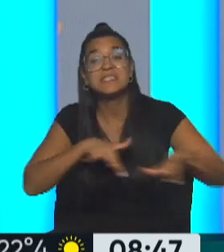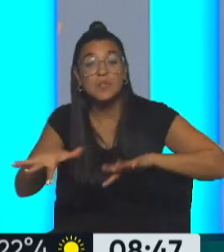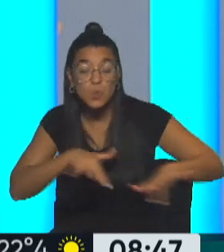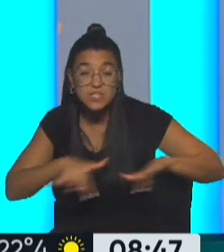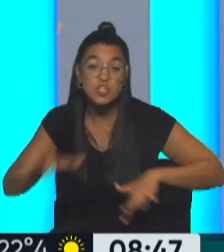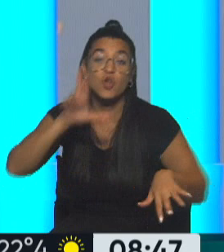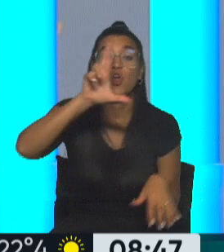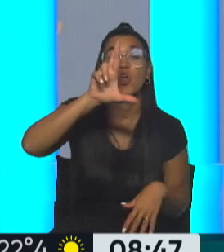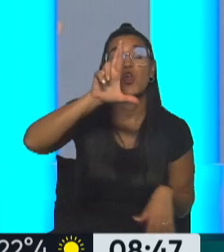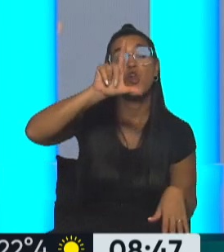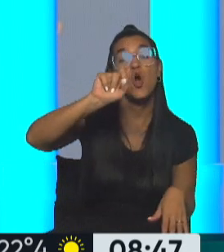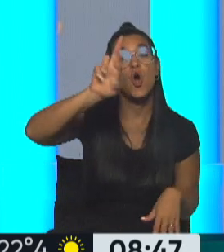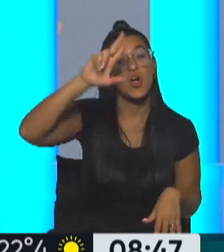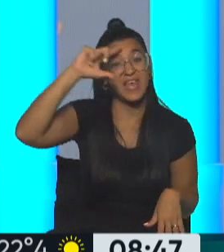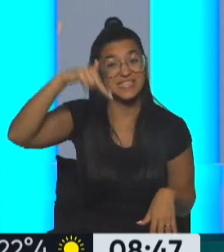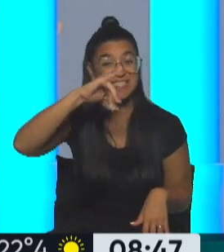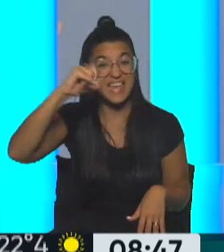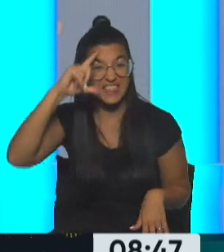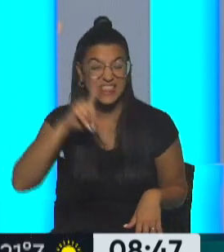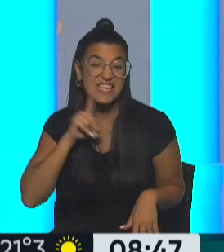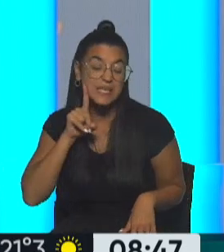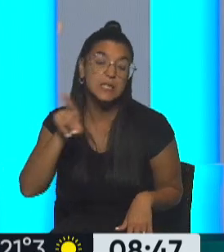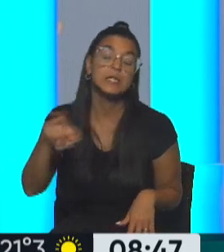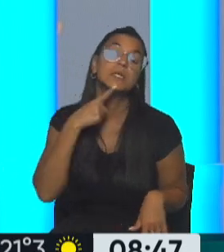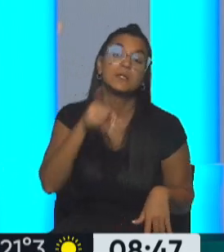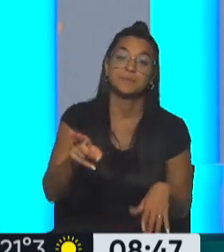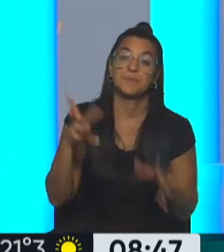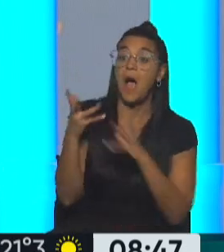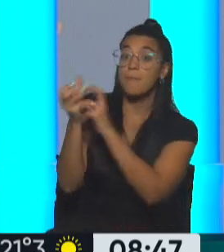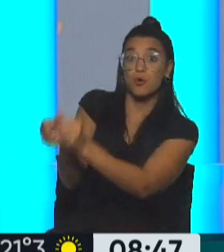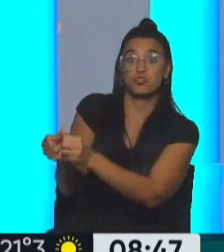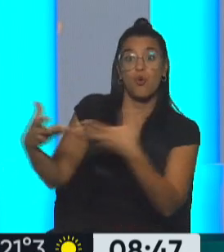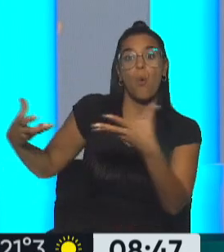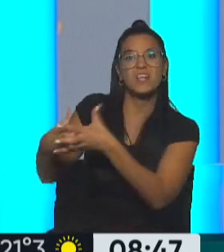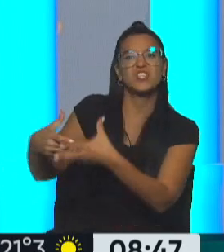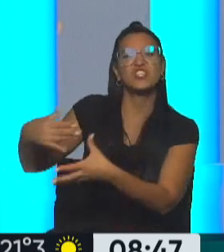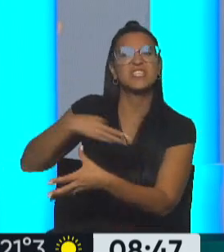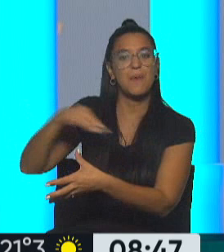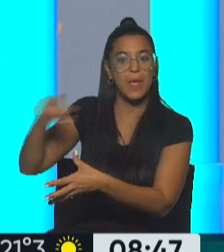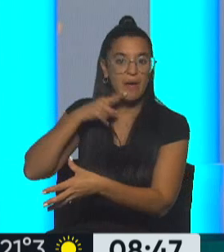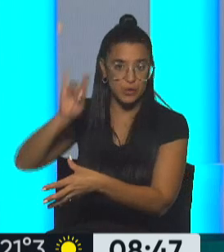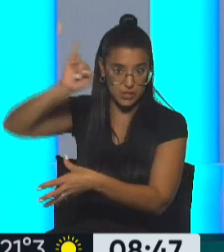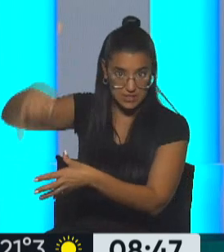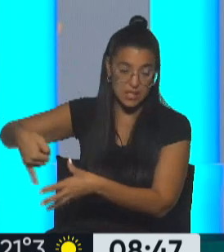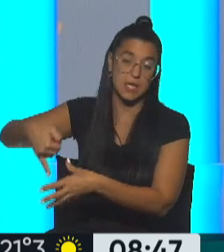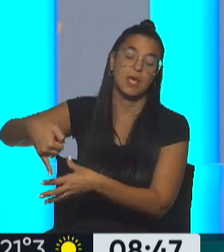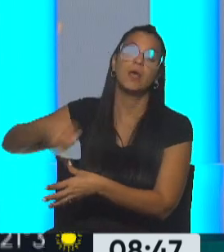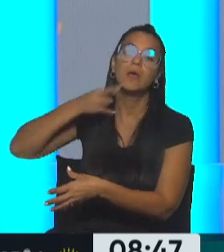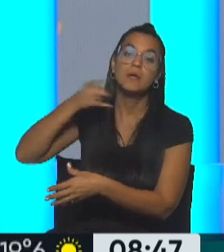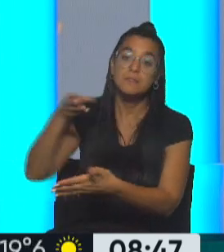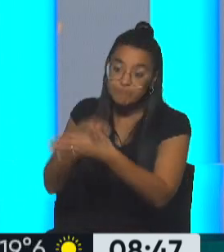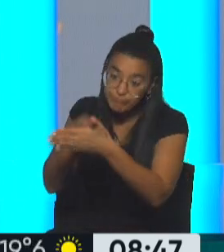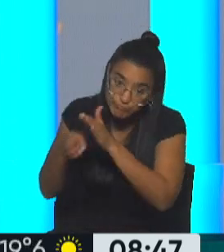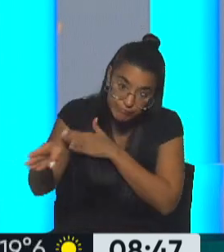de Ricardo Lorenzetti, que cuenta con el apoyo, insisto, de la coalición cívica, que dice con Lorenzetti sí, que destrabada la situación